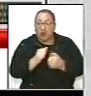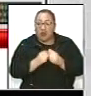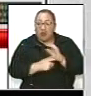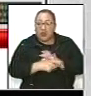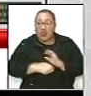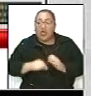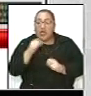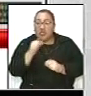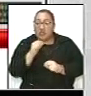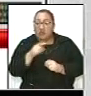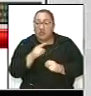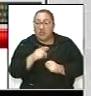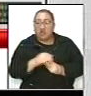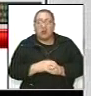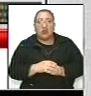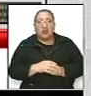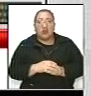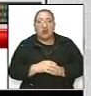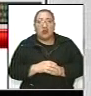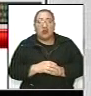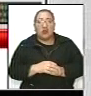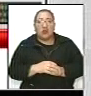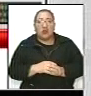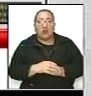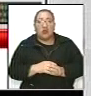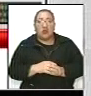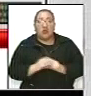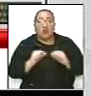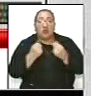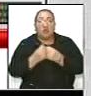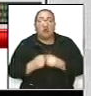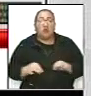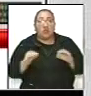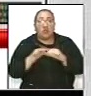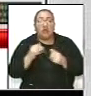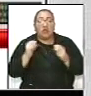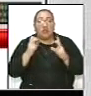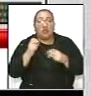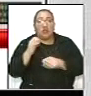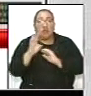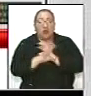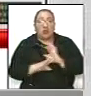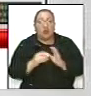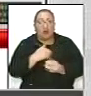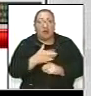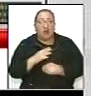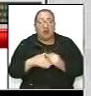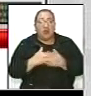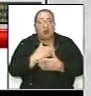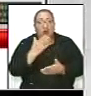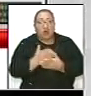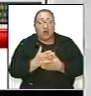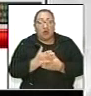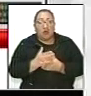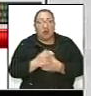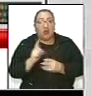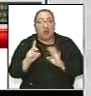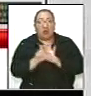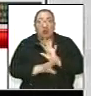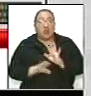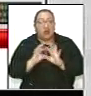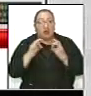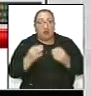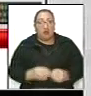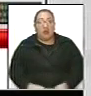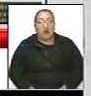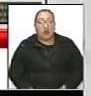derechos de este grupo etario, priorizando medidas de protección a su favor en situaciones de desprotección